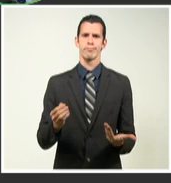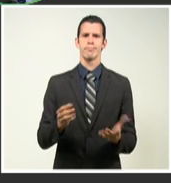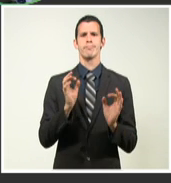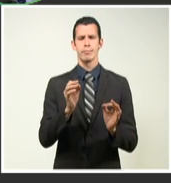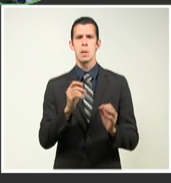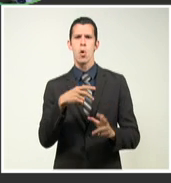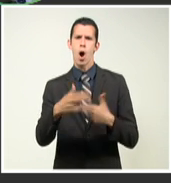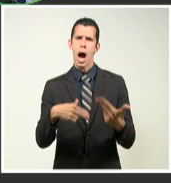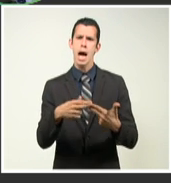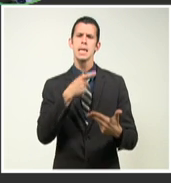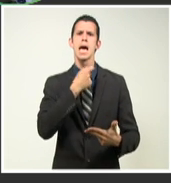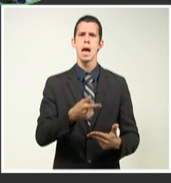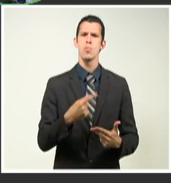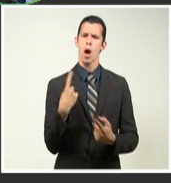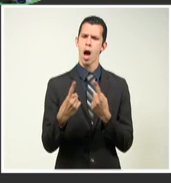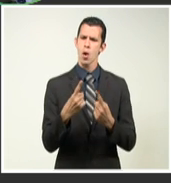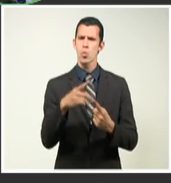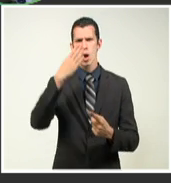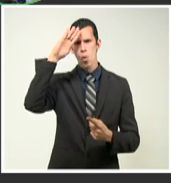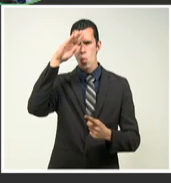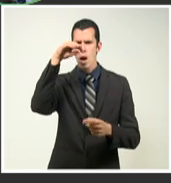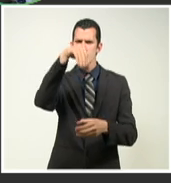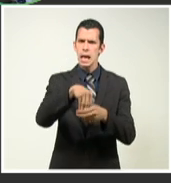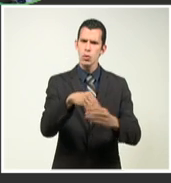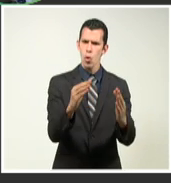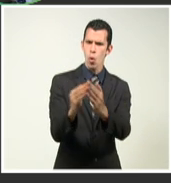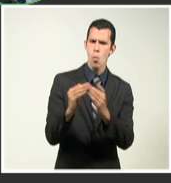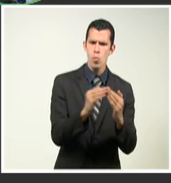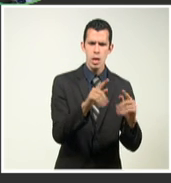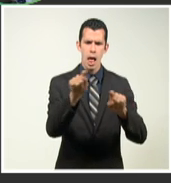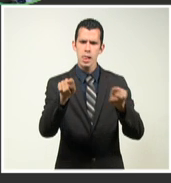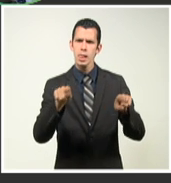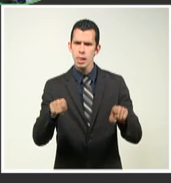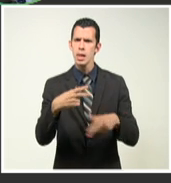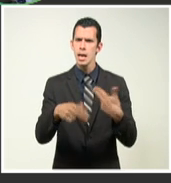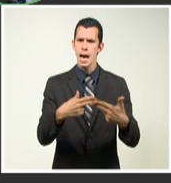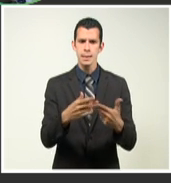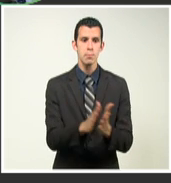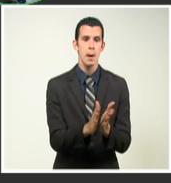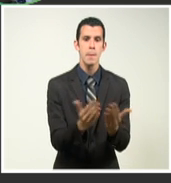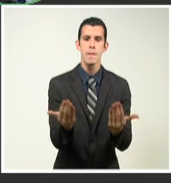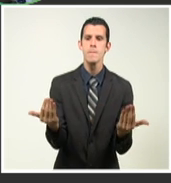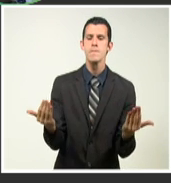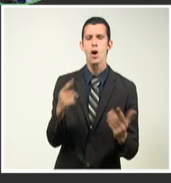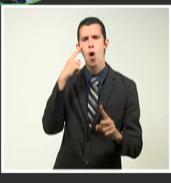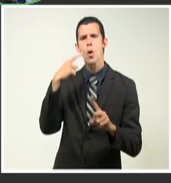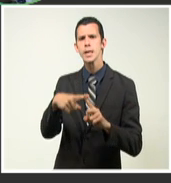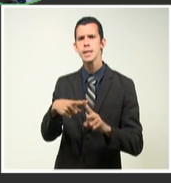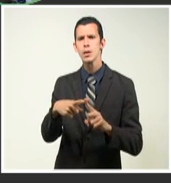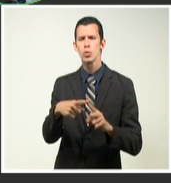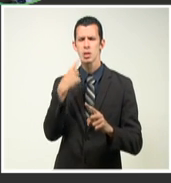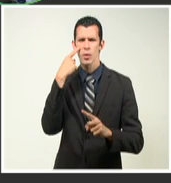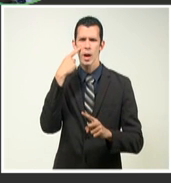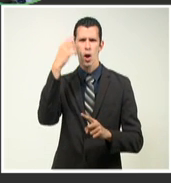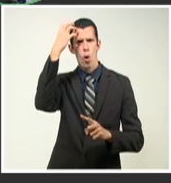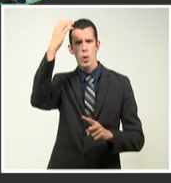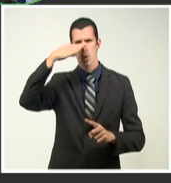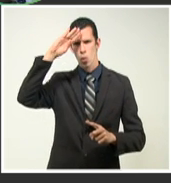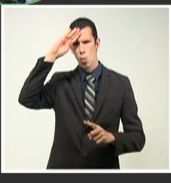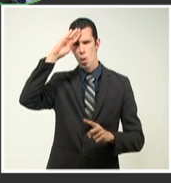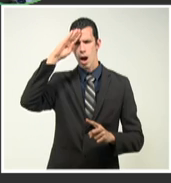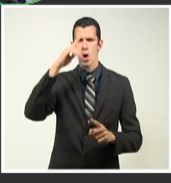determinadas comunidades en Cuba. Ha desarrollado además una intensa labor para buscar el descrédito de nuestro país en diversas partes del